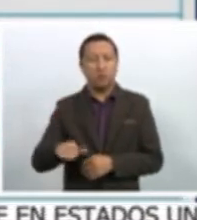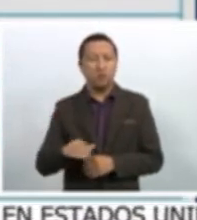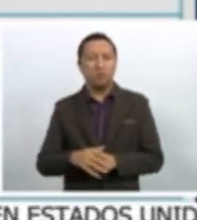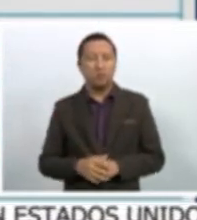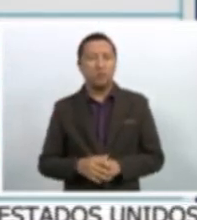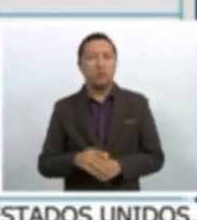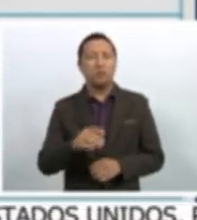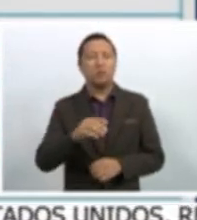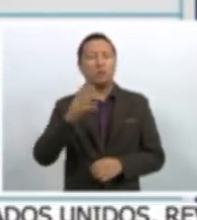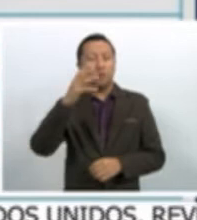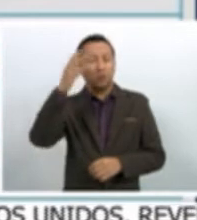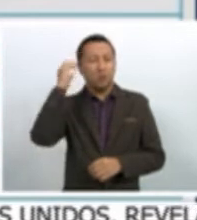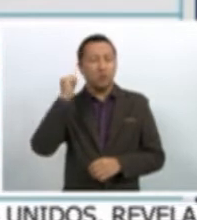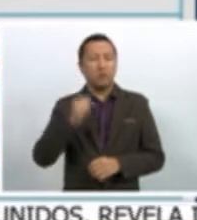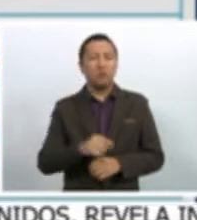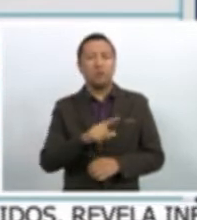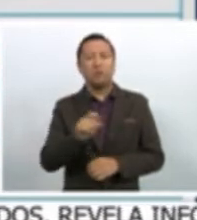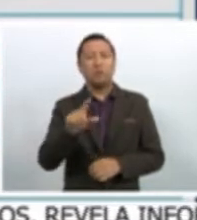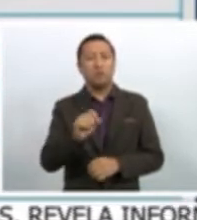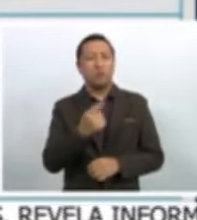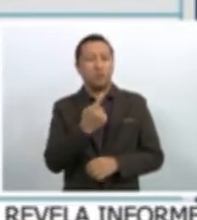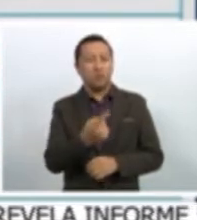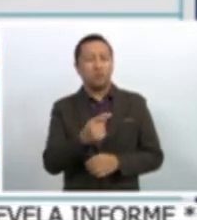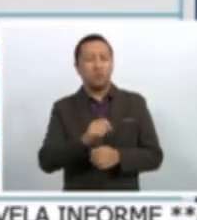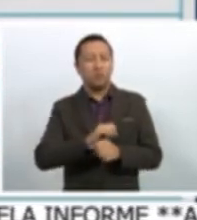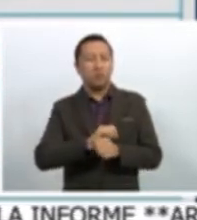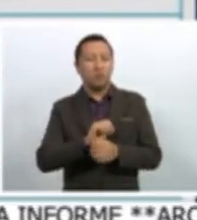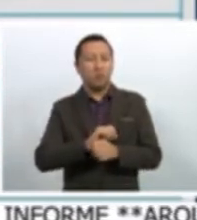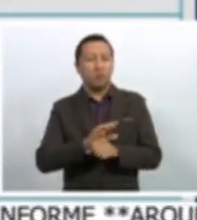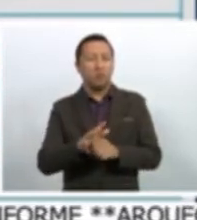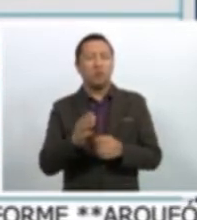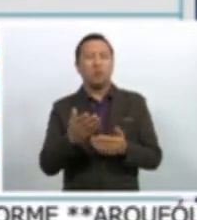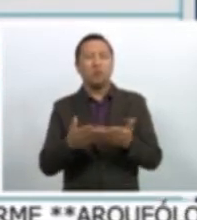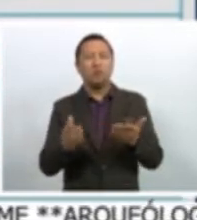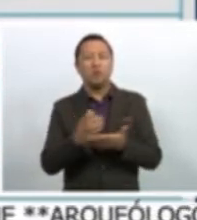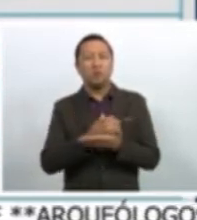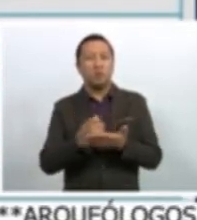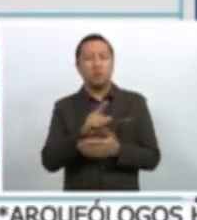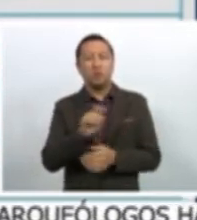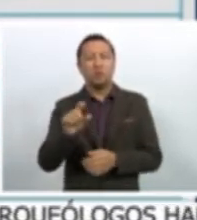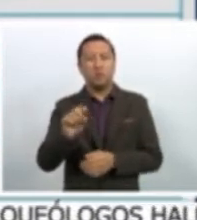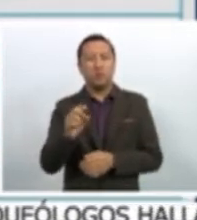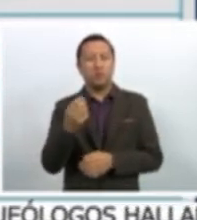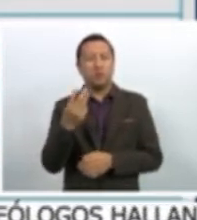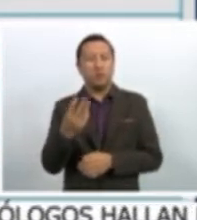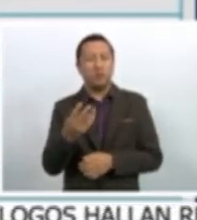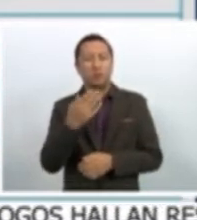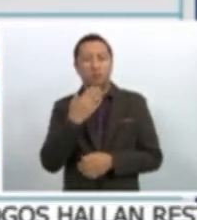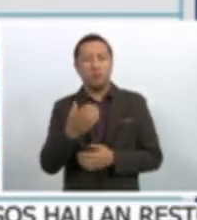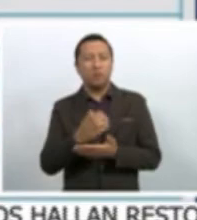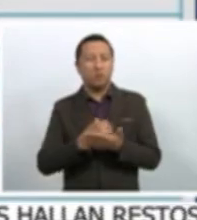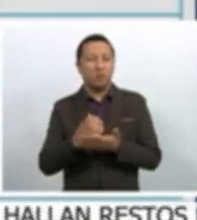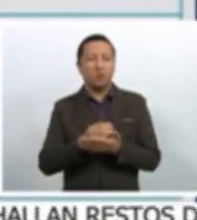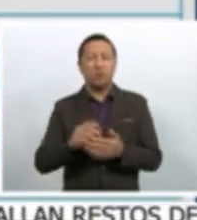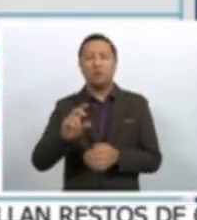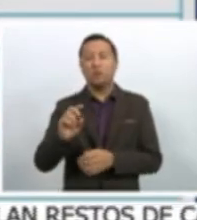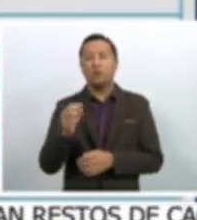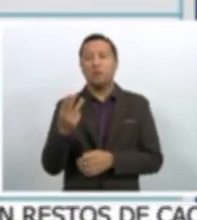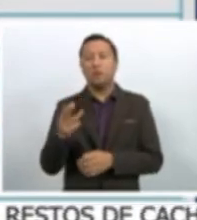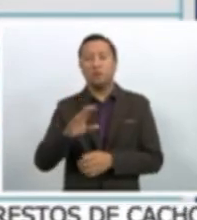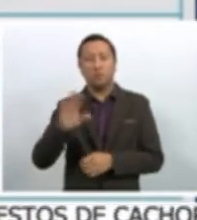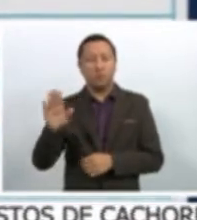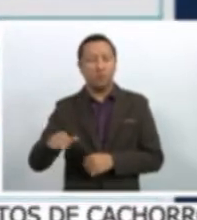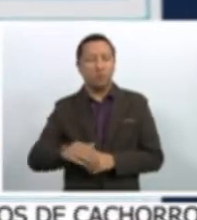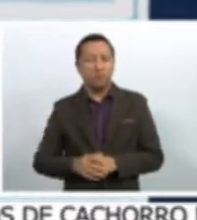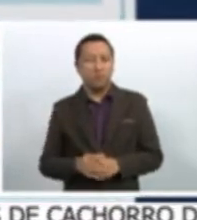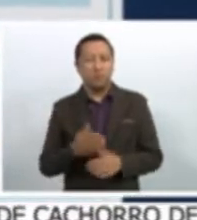Morelos, 151 personas han dado positivo a COVID-19, 103 han logrado recuperarse y 34 han fallecido. Finalmente, Puerto Morelos se mantiene